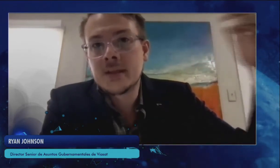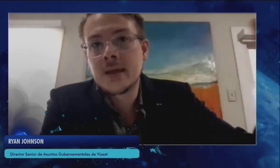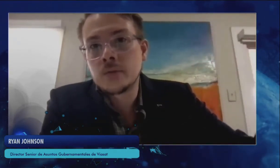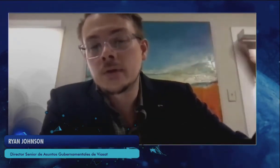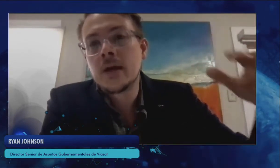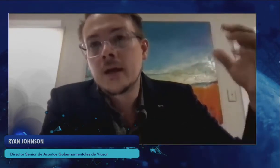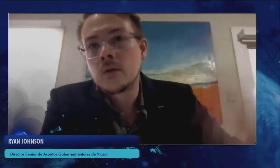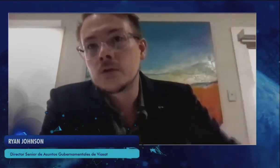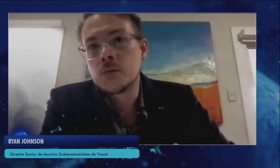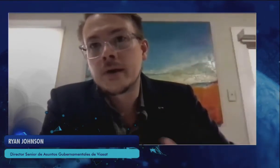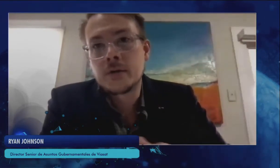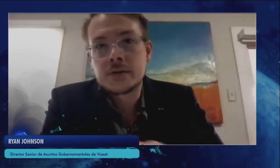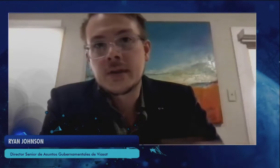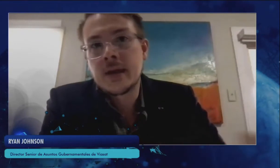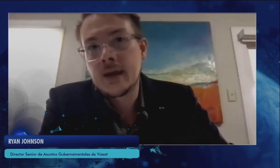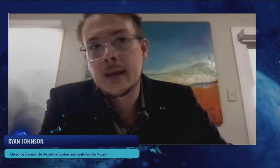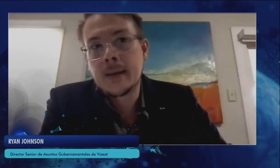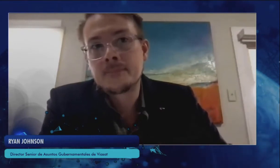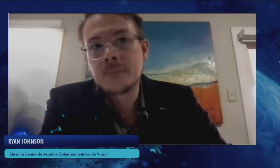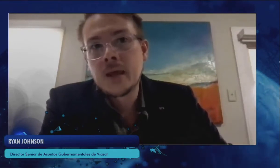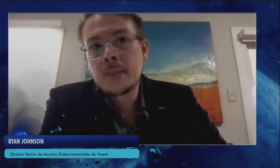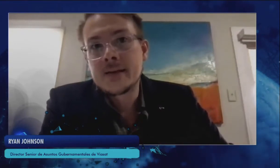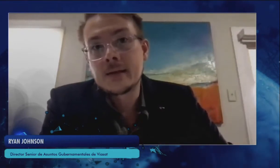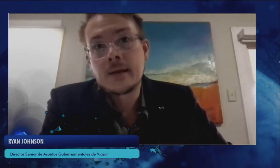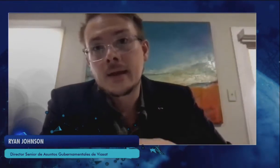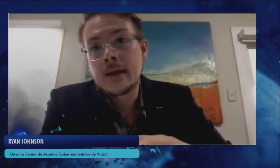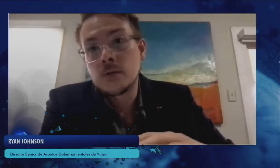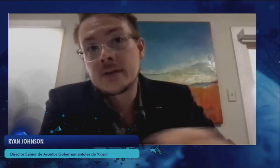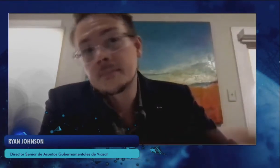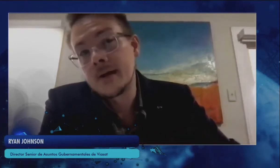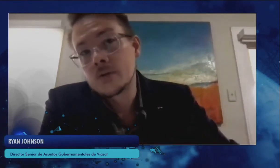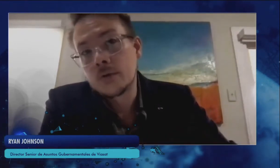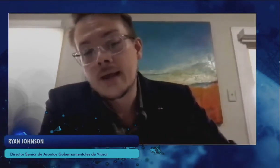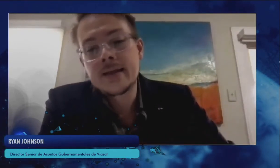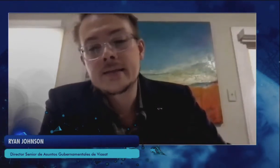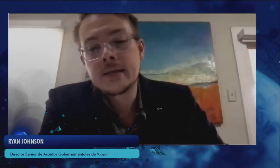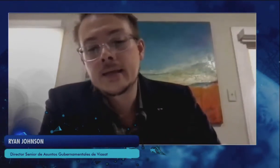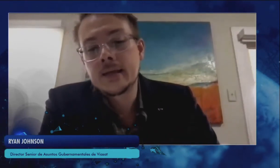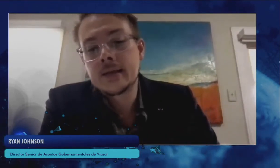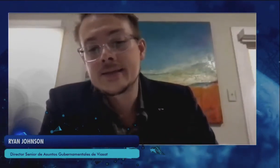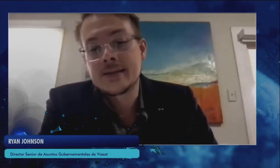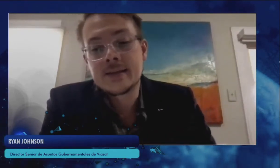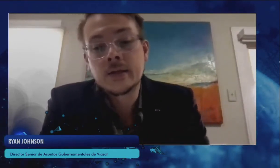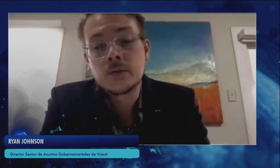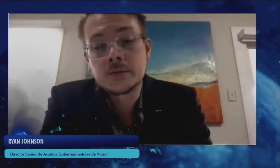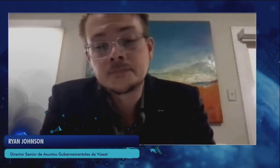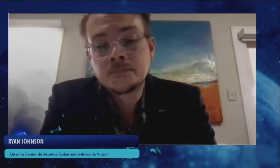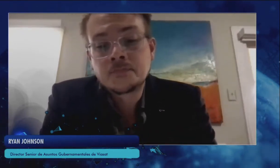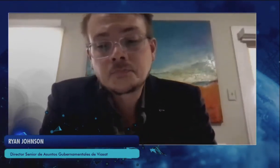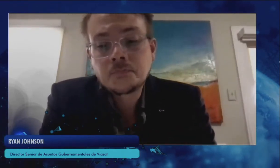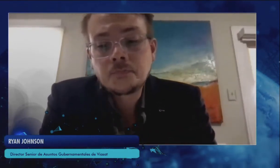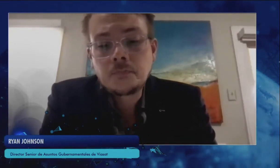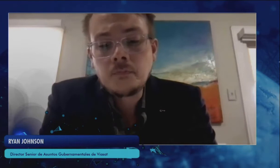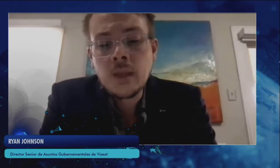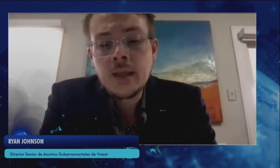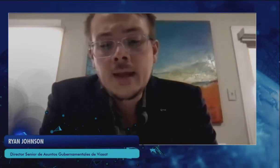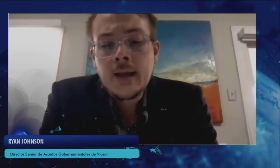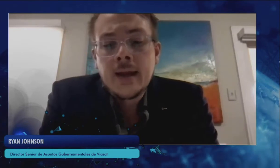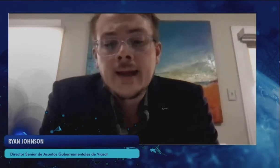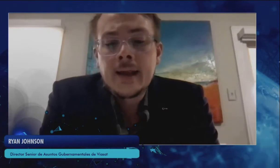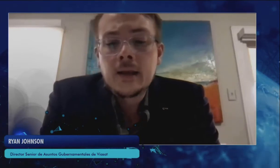están subsidiando los usuarios más en zonas más rurales y desatendidos.